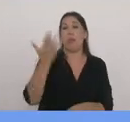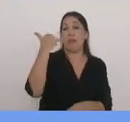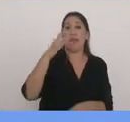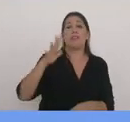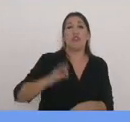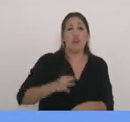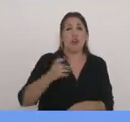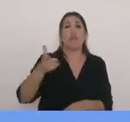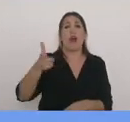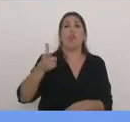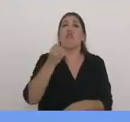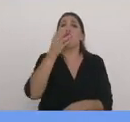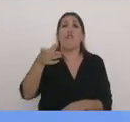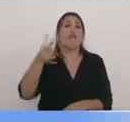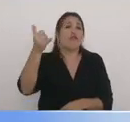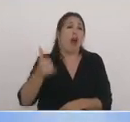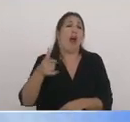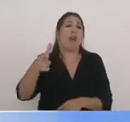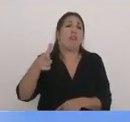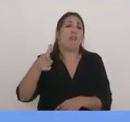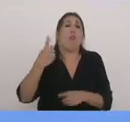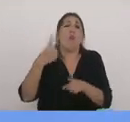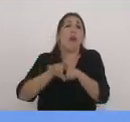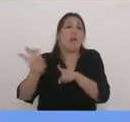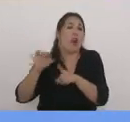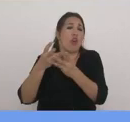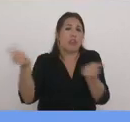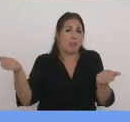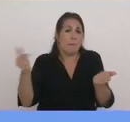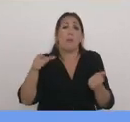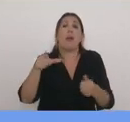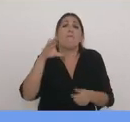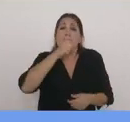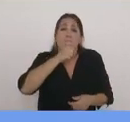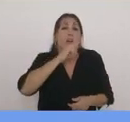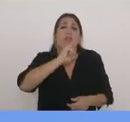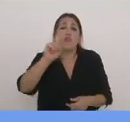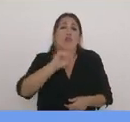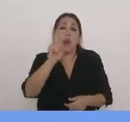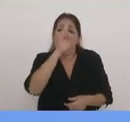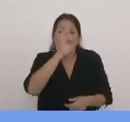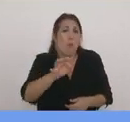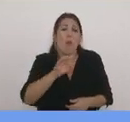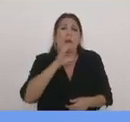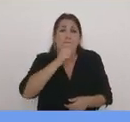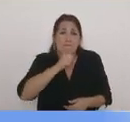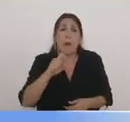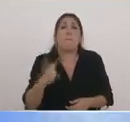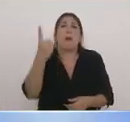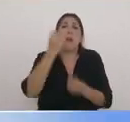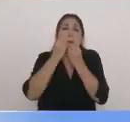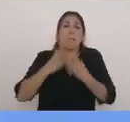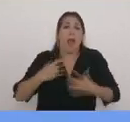hermano desaparecido y que nunca denunciaron, y era la primera vez que lo decía, y me lo decía